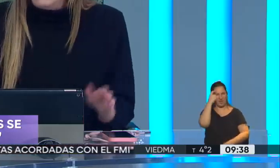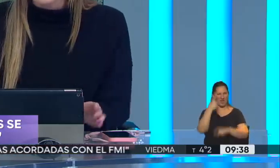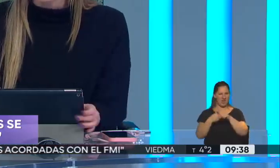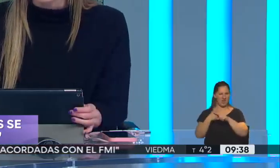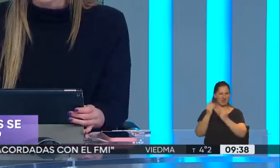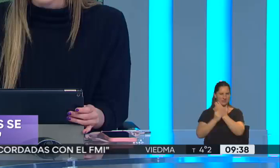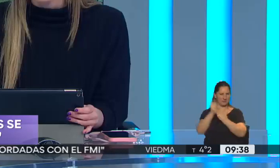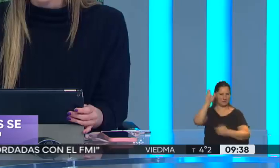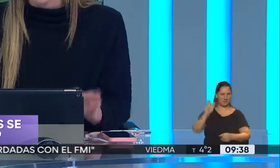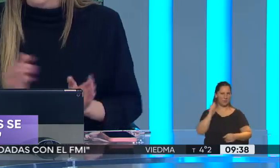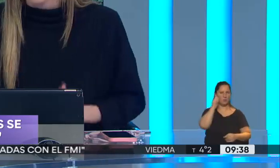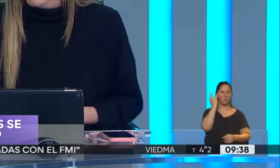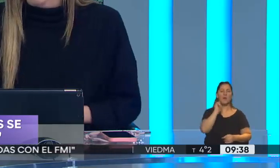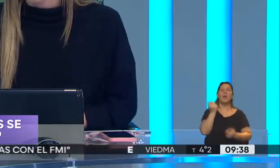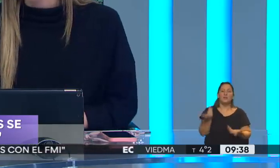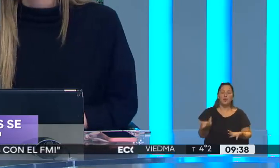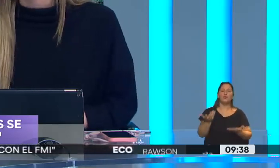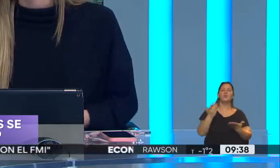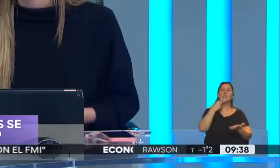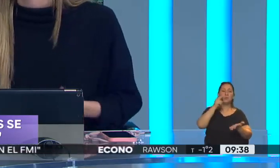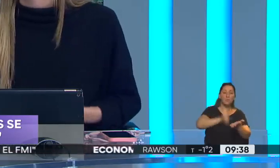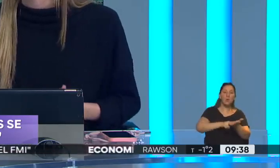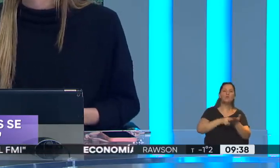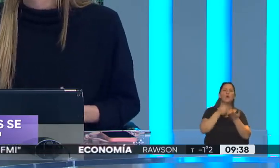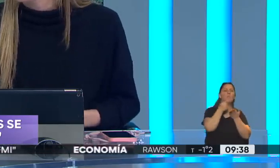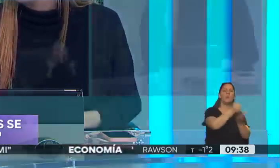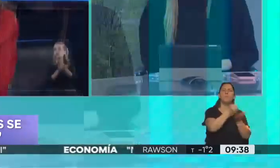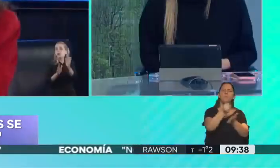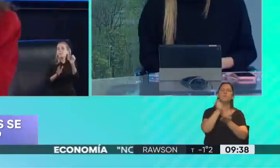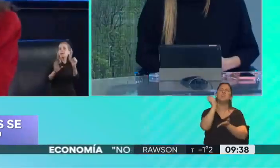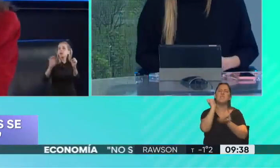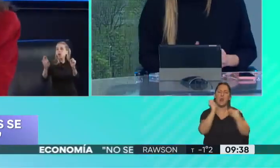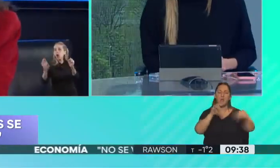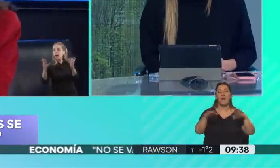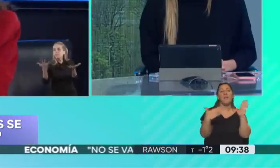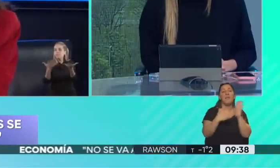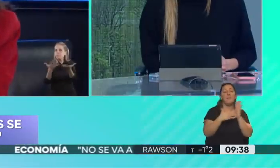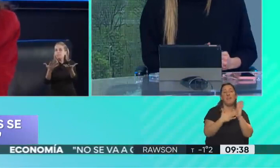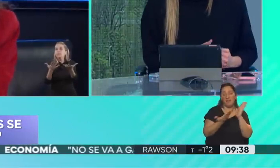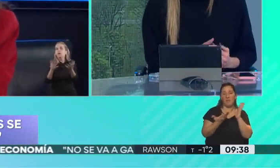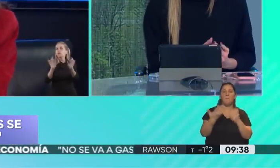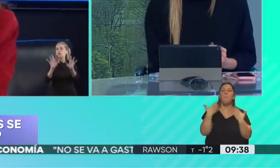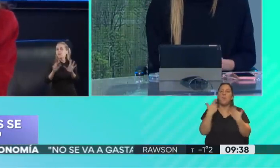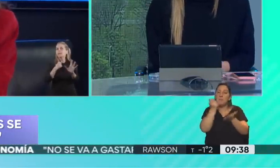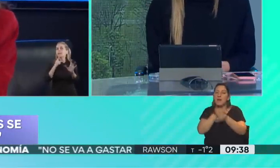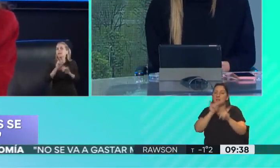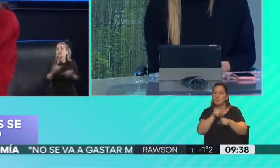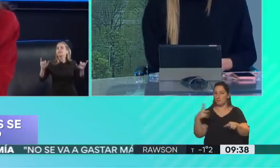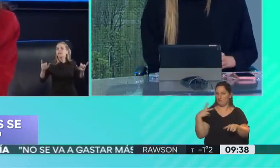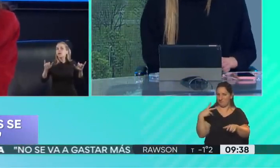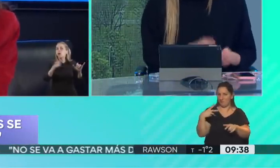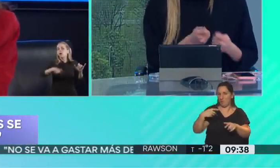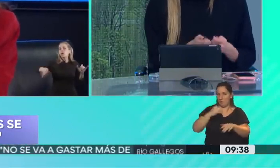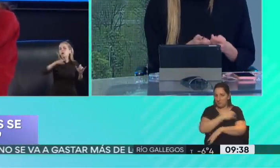cómo hacer esta segmentación cómo va a ser al humano va a ser por capacidad económica va a ver un registro donde la gente se va a tener que anotar